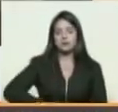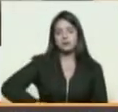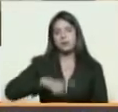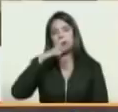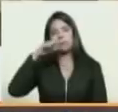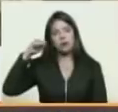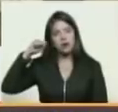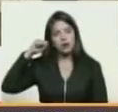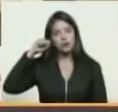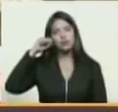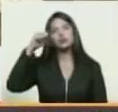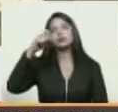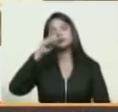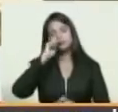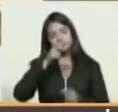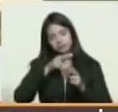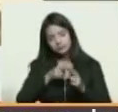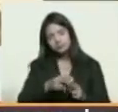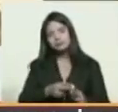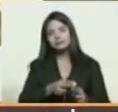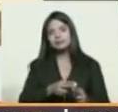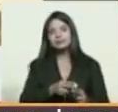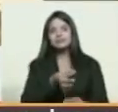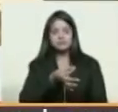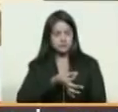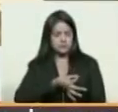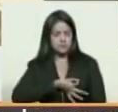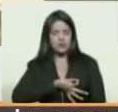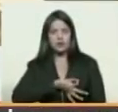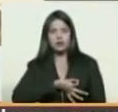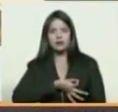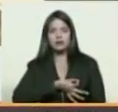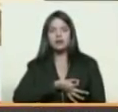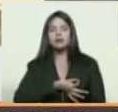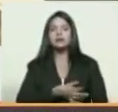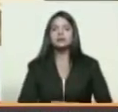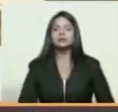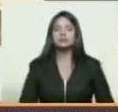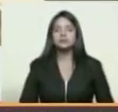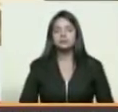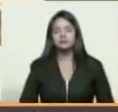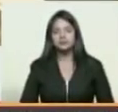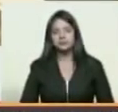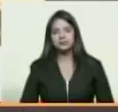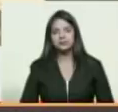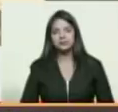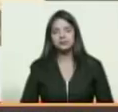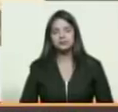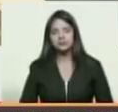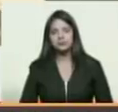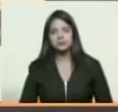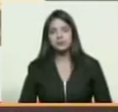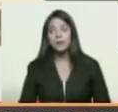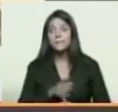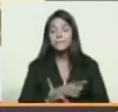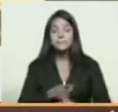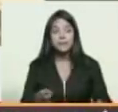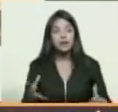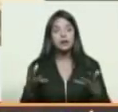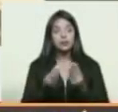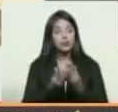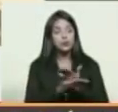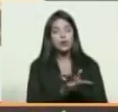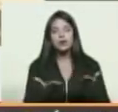Maduro hemos reconocido con el botón al mérito maestro Luis Beltrán Prieto Figueroa, pero con ellos